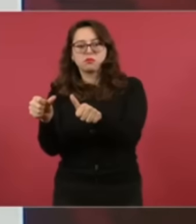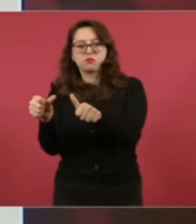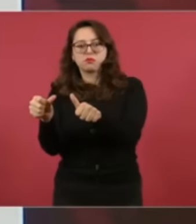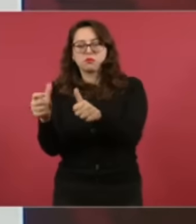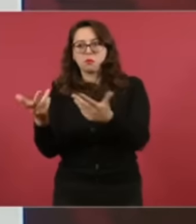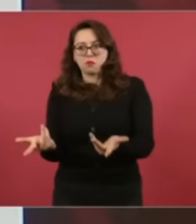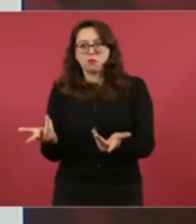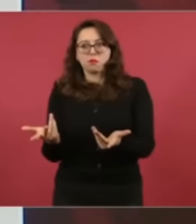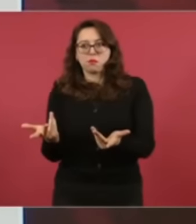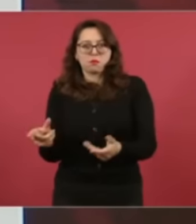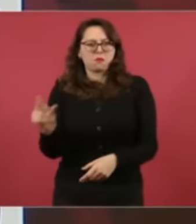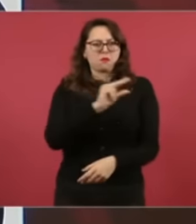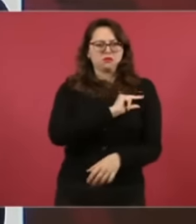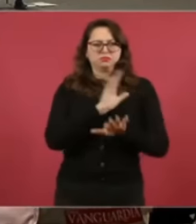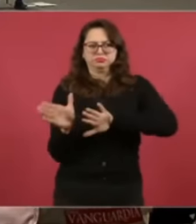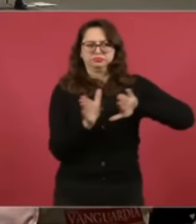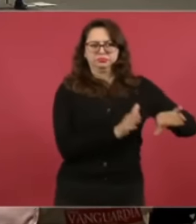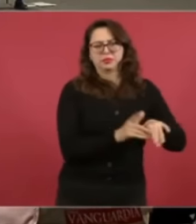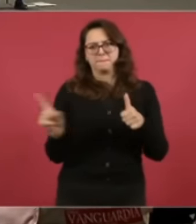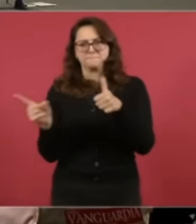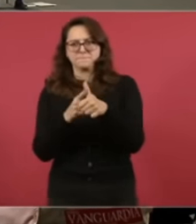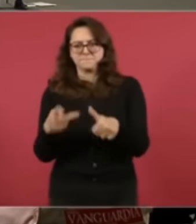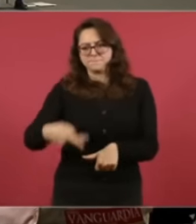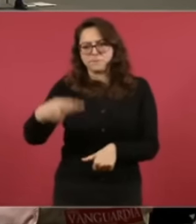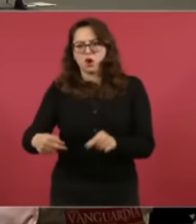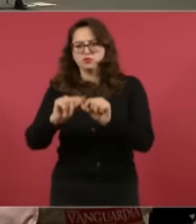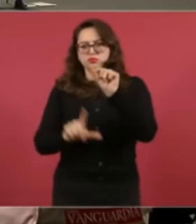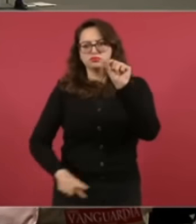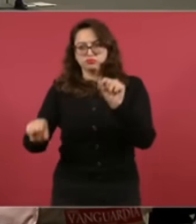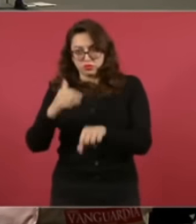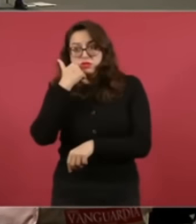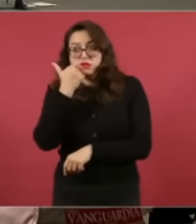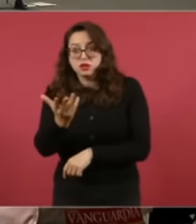del interés personal o individual?